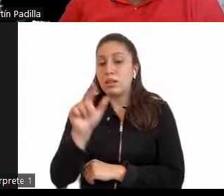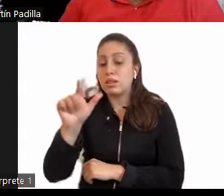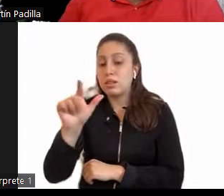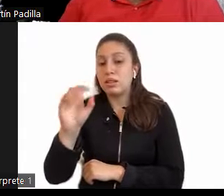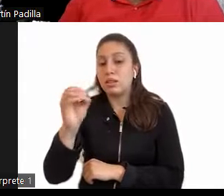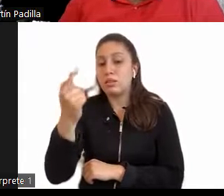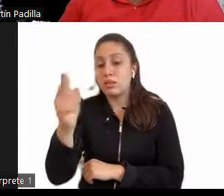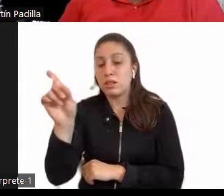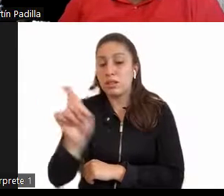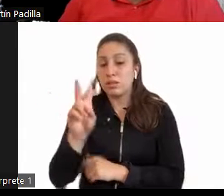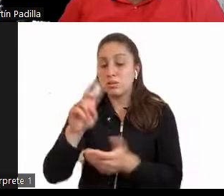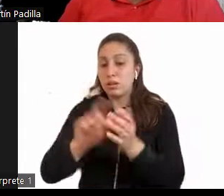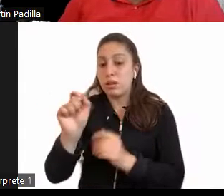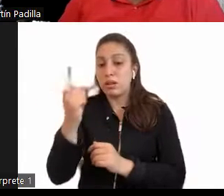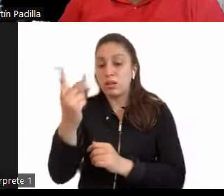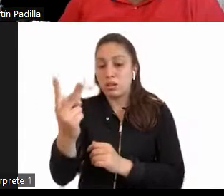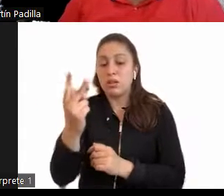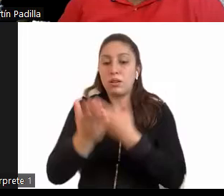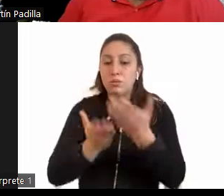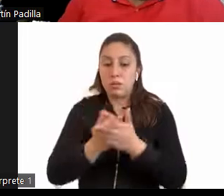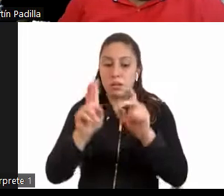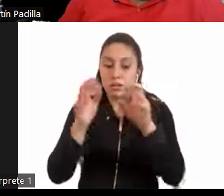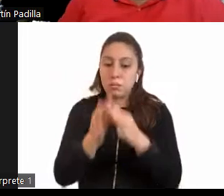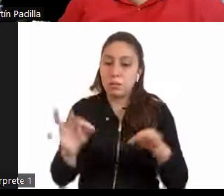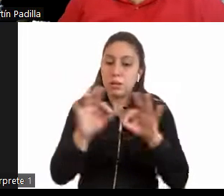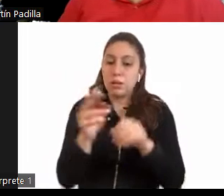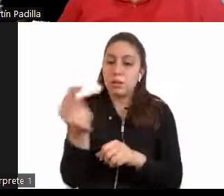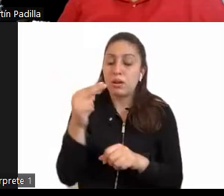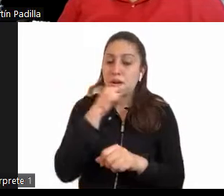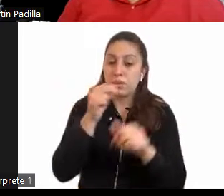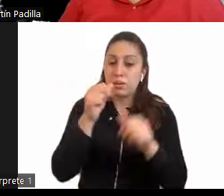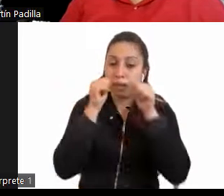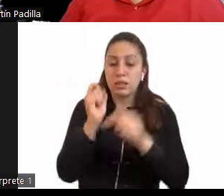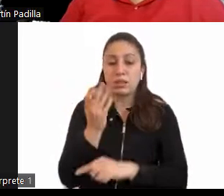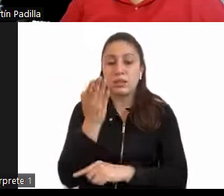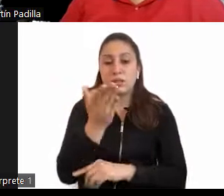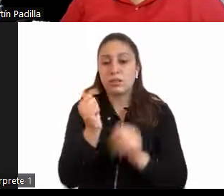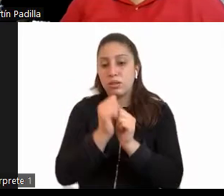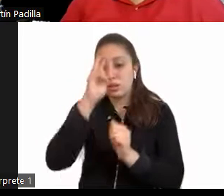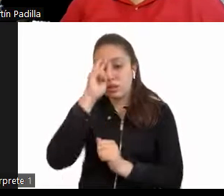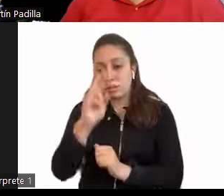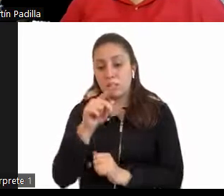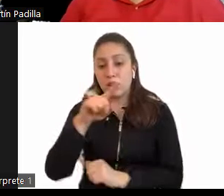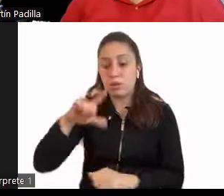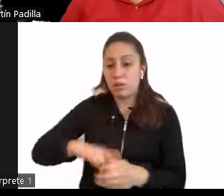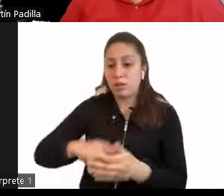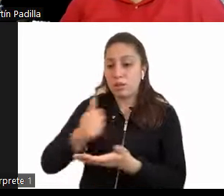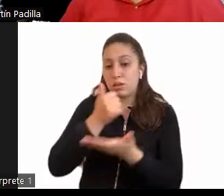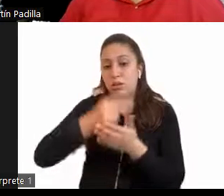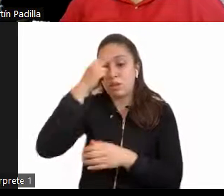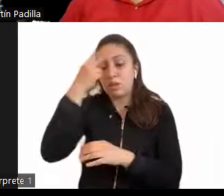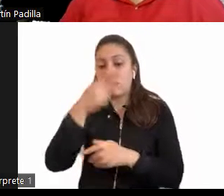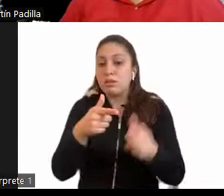MDSPOPA/CSP/0717/2022, la proposición con punto de acuerdo de urgente lleva resolución por la que se exhorta al Poder Ejecutivo a que conserve la autonomía del